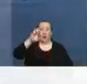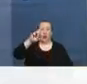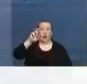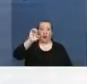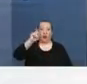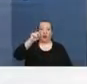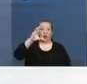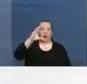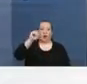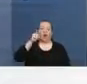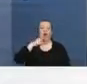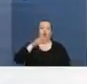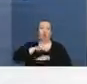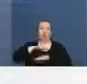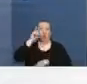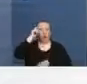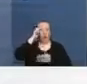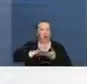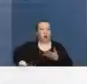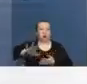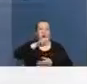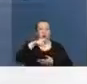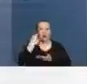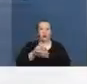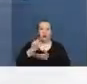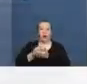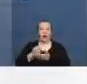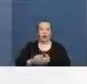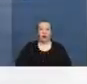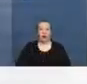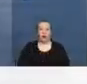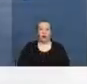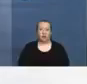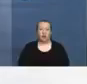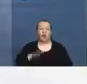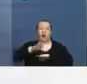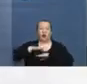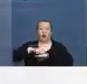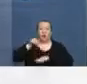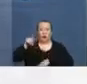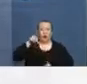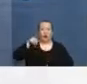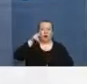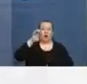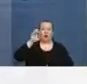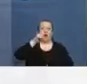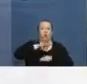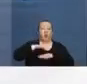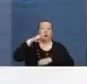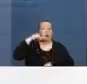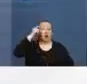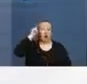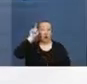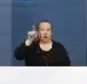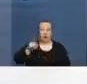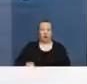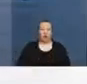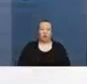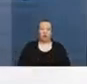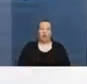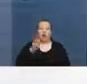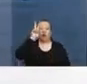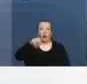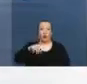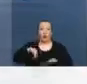quiere pagar sin que siquiera esté presupuestado y quiere echar la culpa espere en cual está la culpa de correa recuerden que el 2008 se